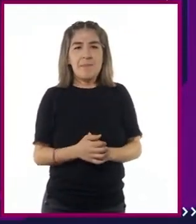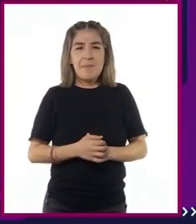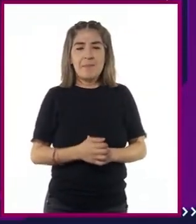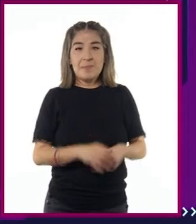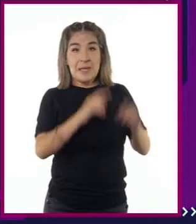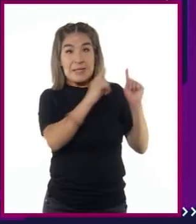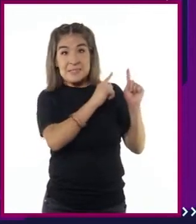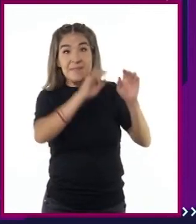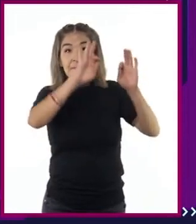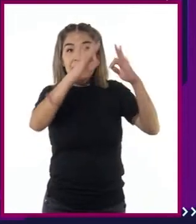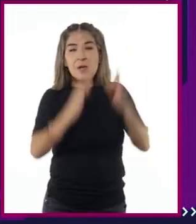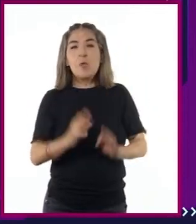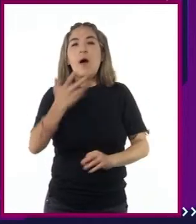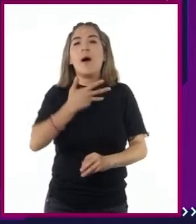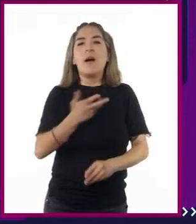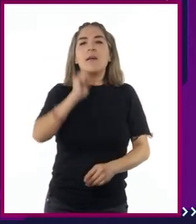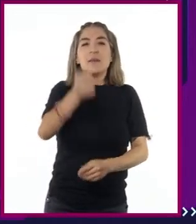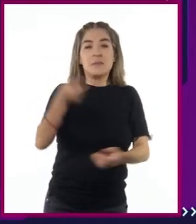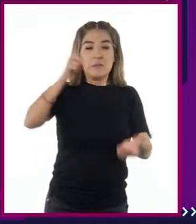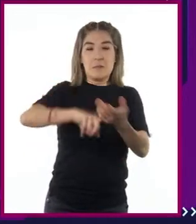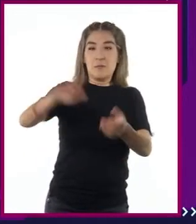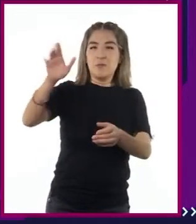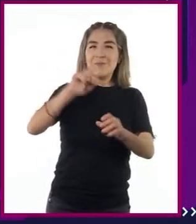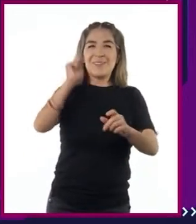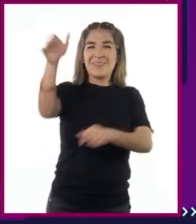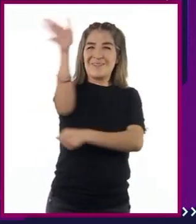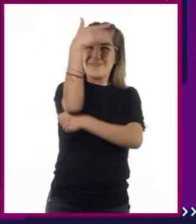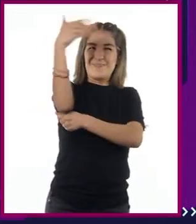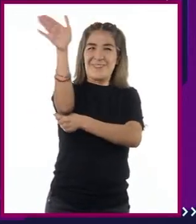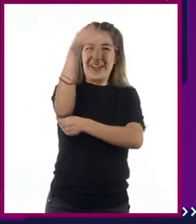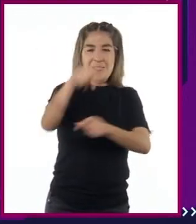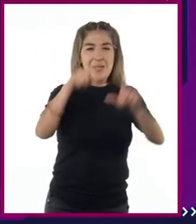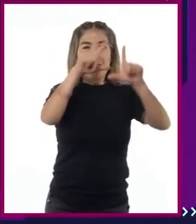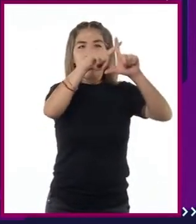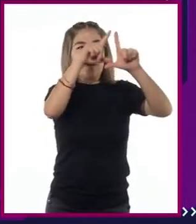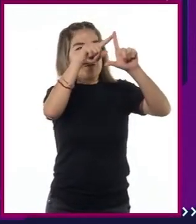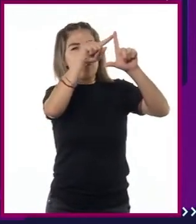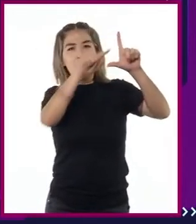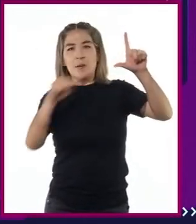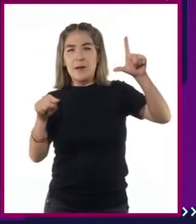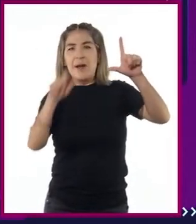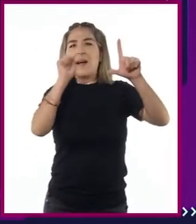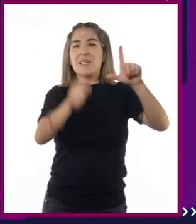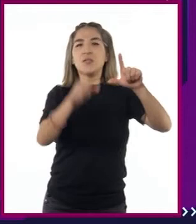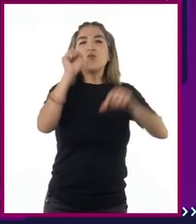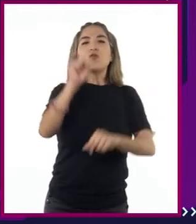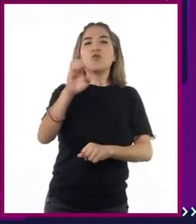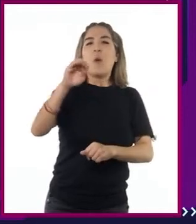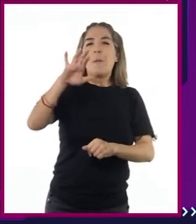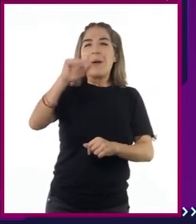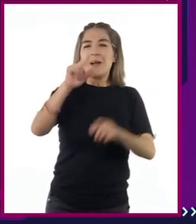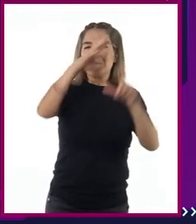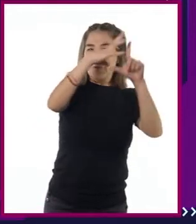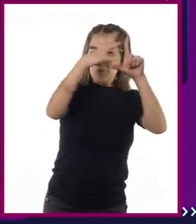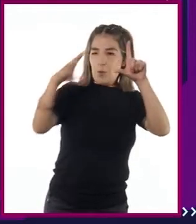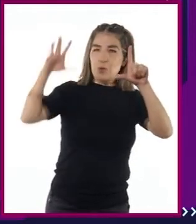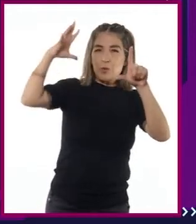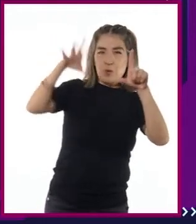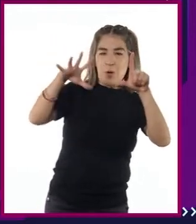figura se tiene que la sombra del asta bandera representa el cateto adyacente al ángulo de 45